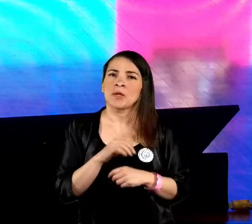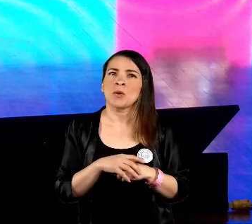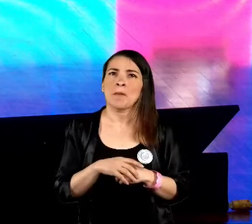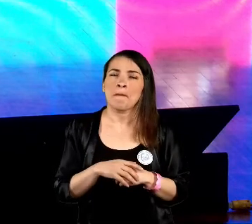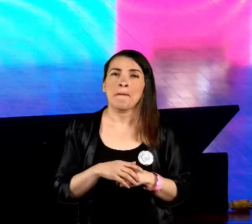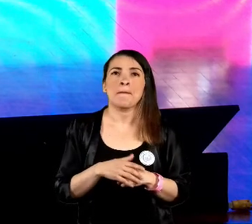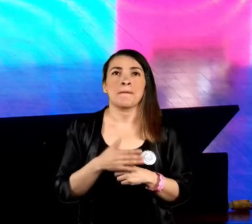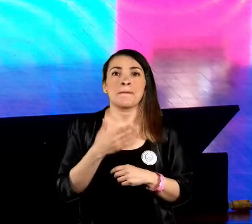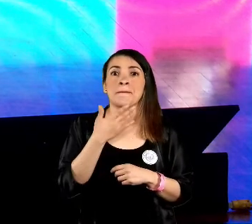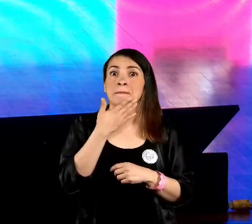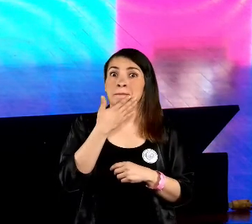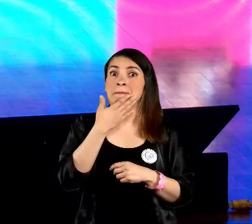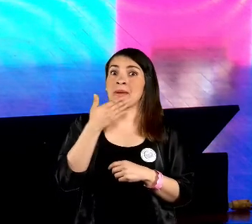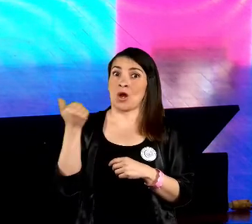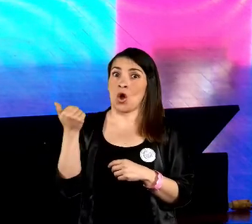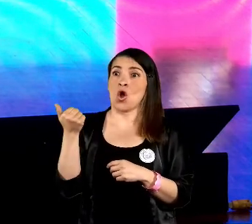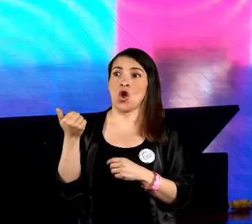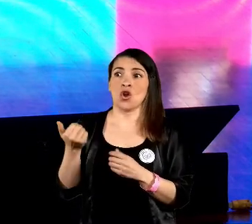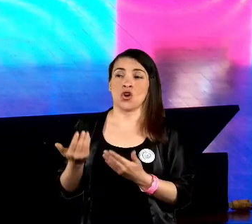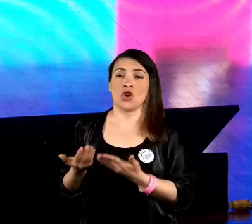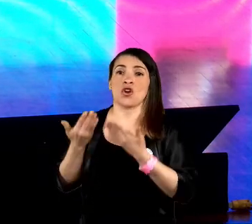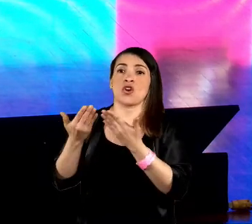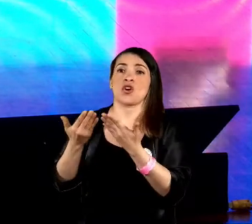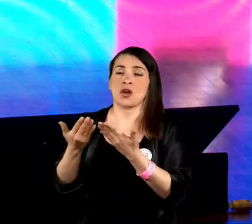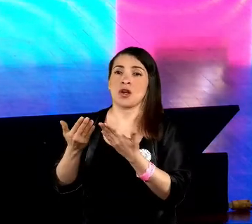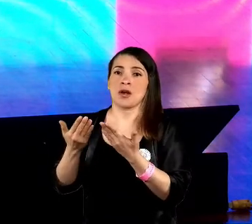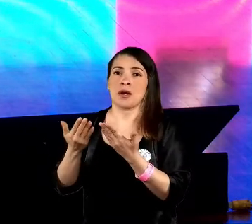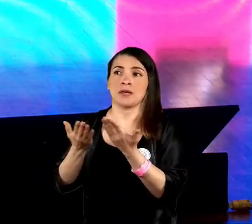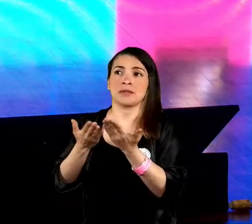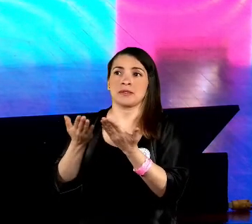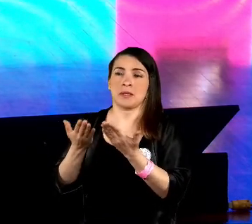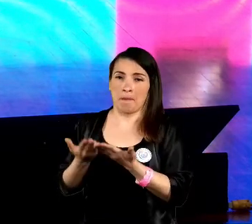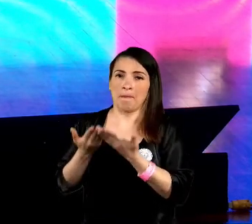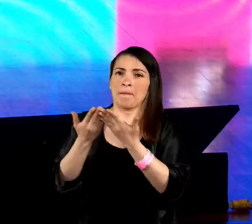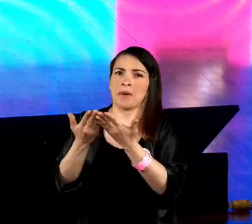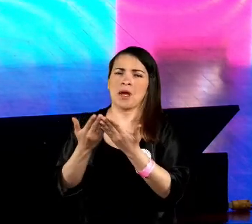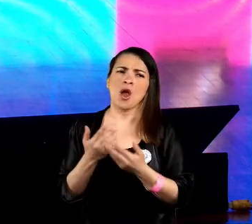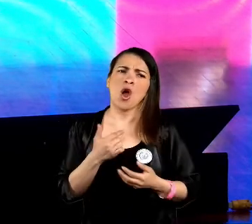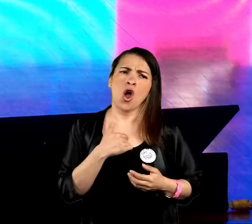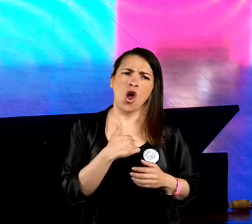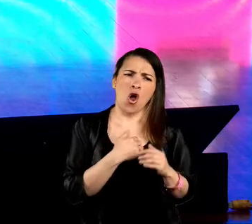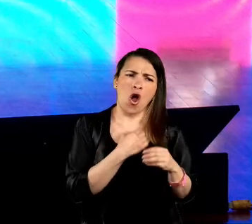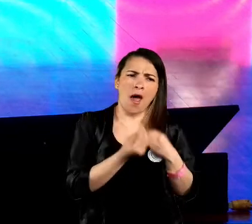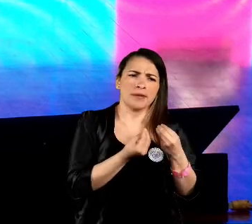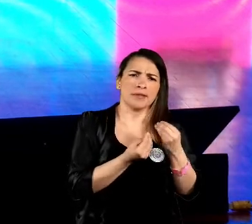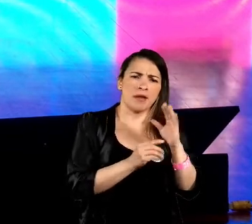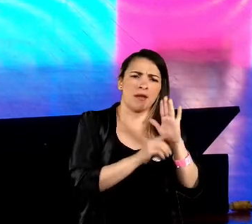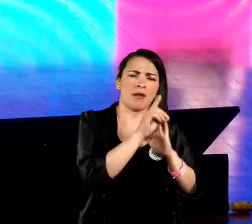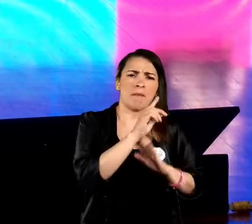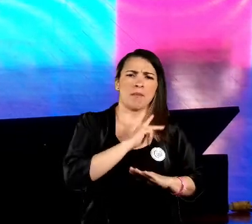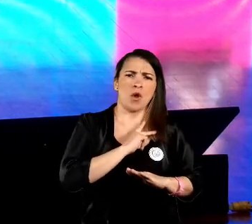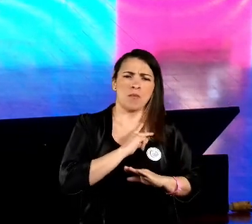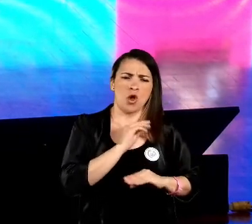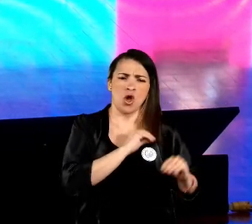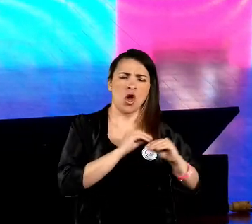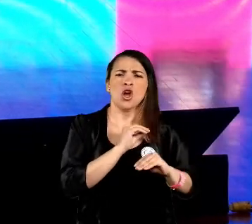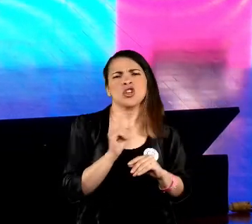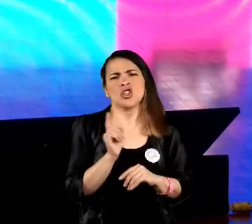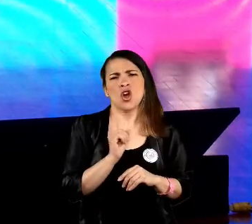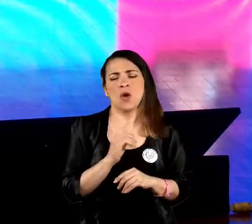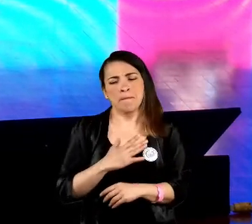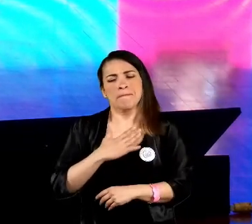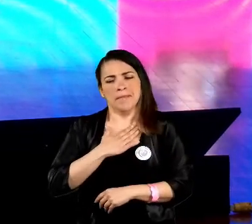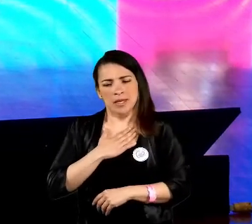eso Lo aclaro no es mejor ofrecer servicios que hacer el desarrollo propios simplemente que mi